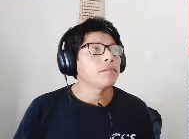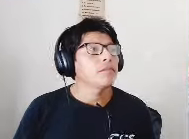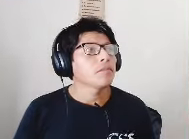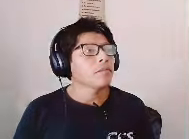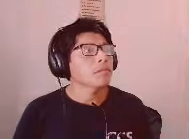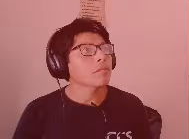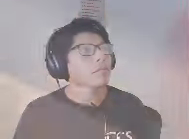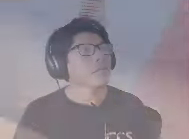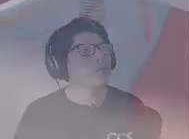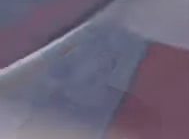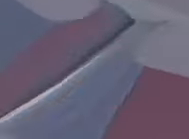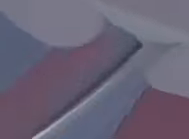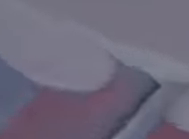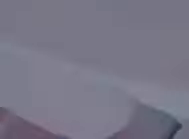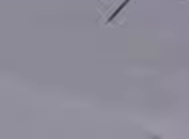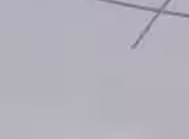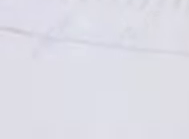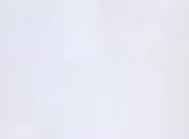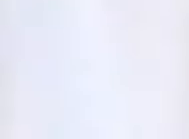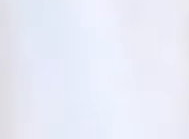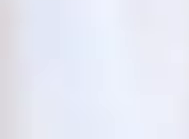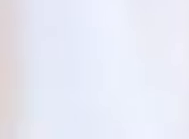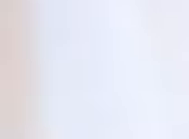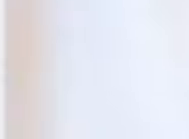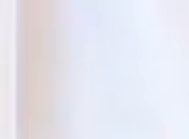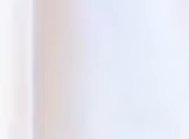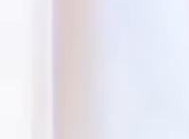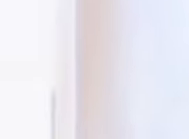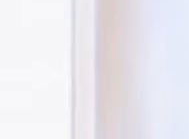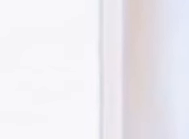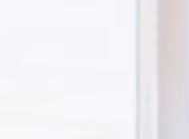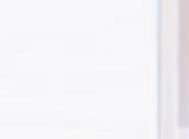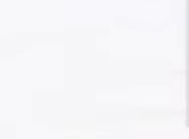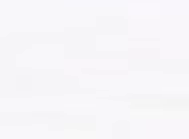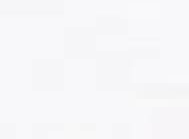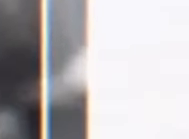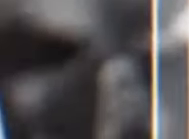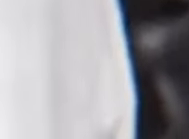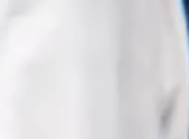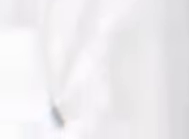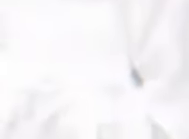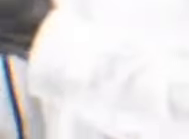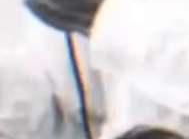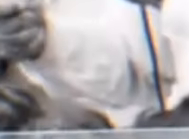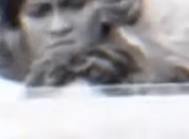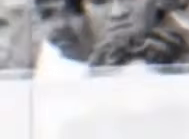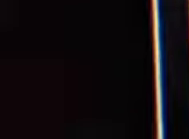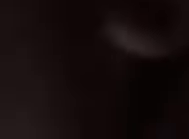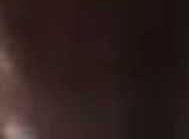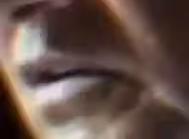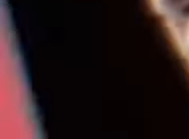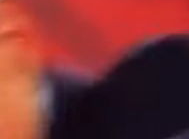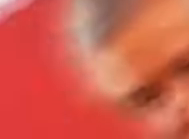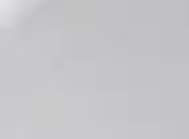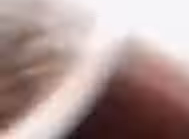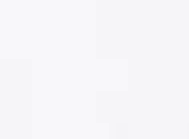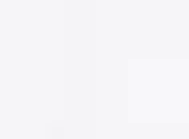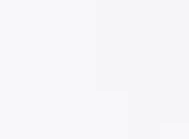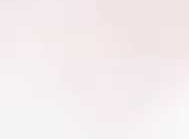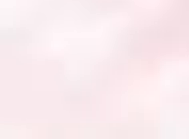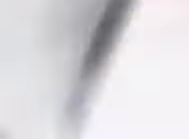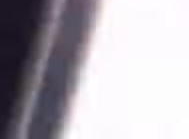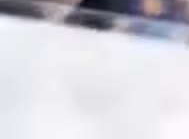intro. No mentir, no robar, no traicionar al pueblo. Aunque